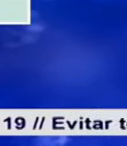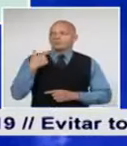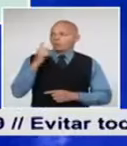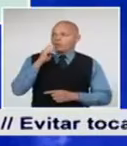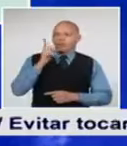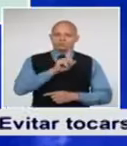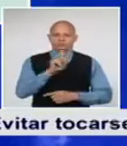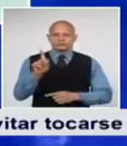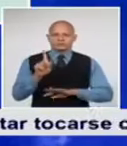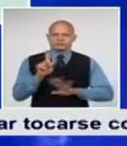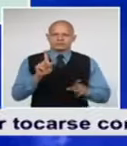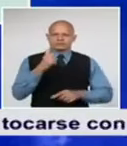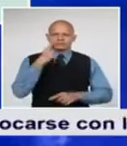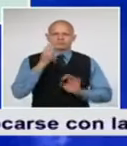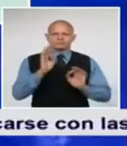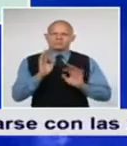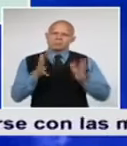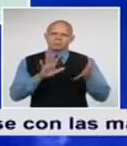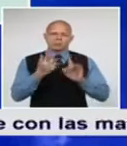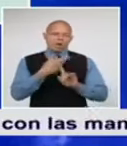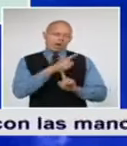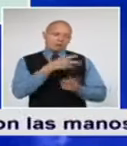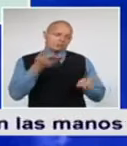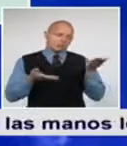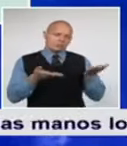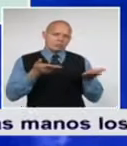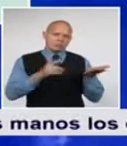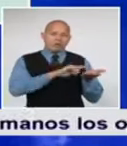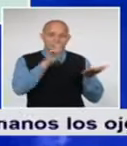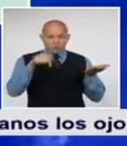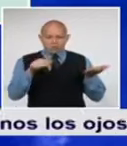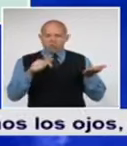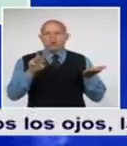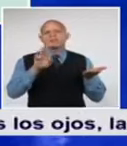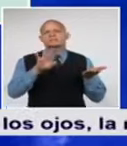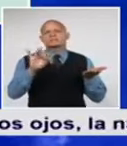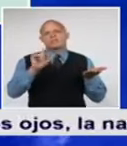estamos hablando de 37 menos que el día anterior. Realmente